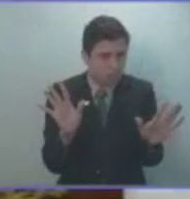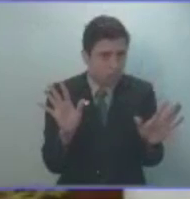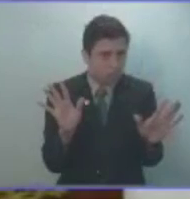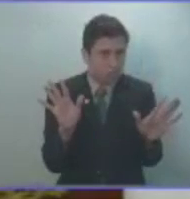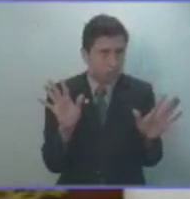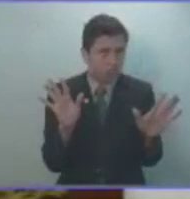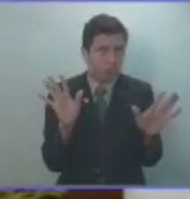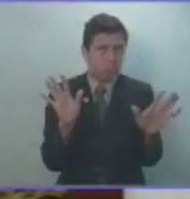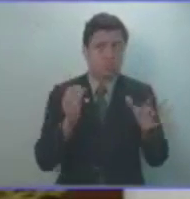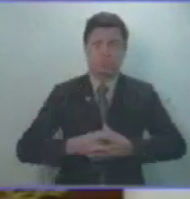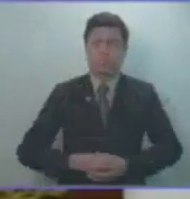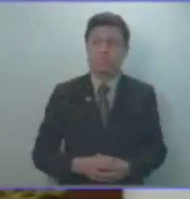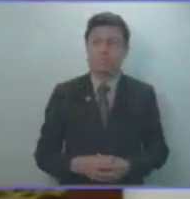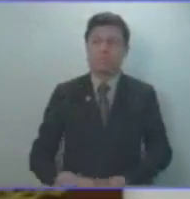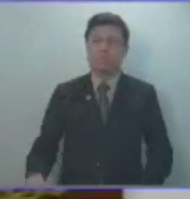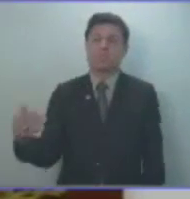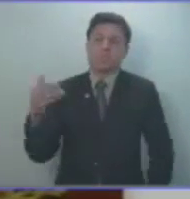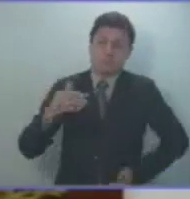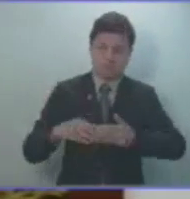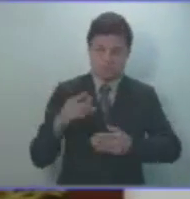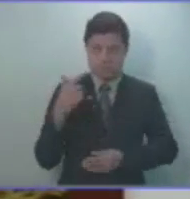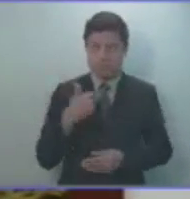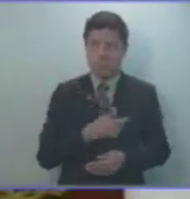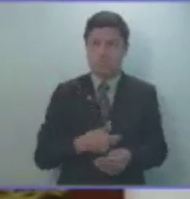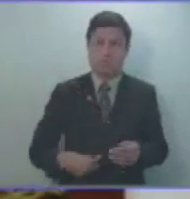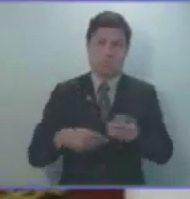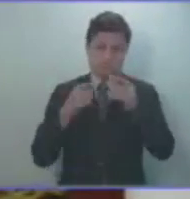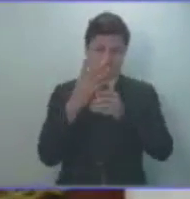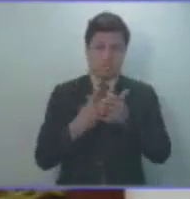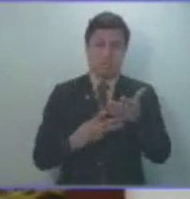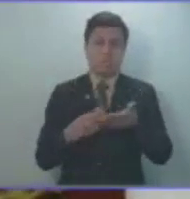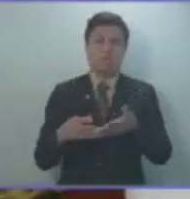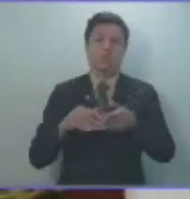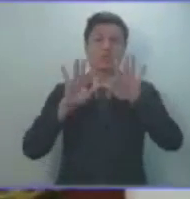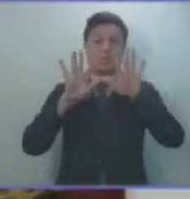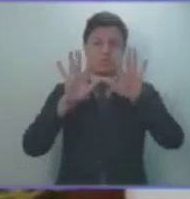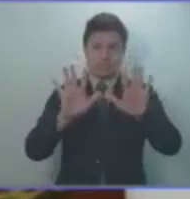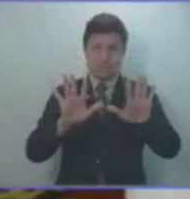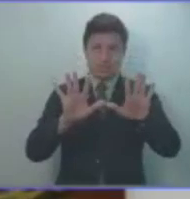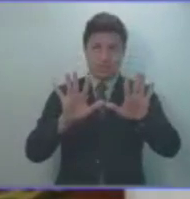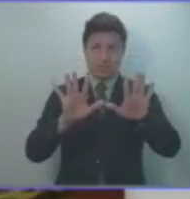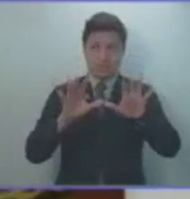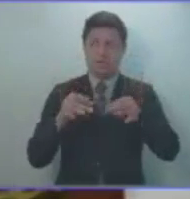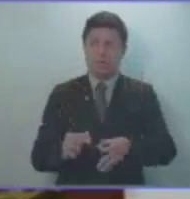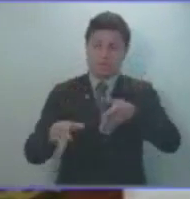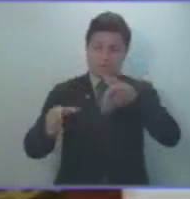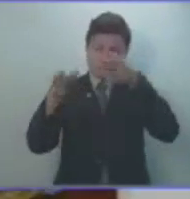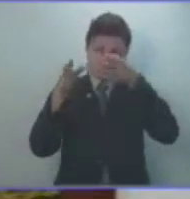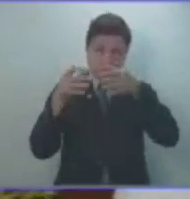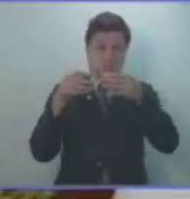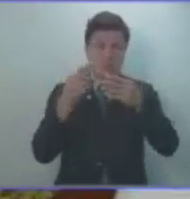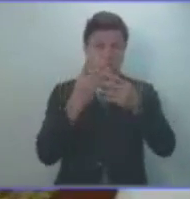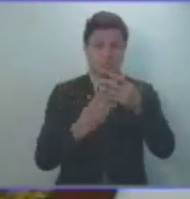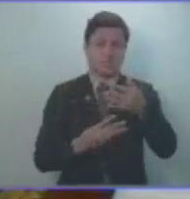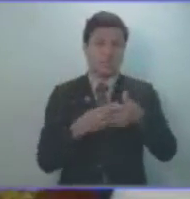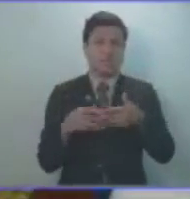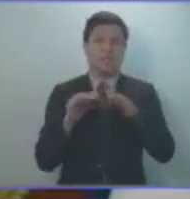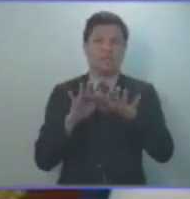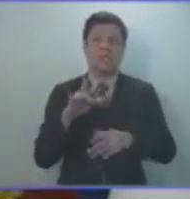en Presidencia, Unidad Presupuestaria 10, Inteligencia del Estado,